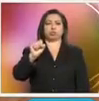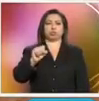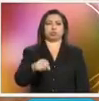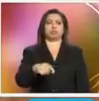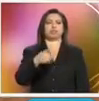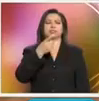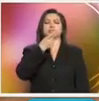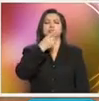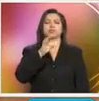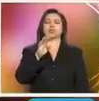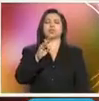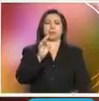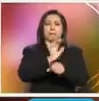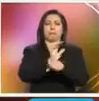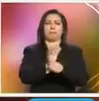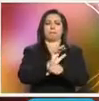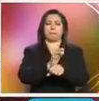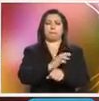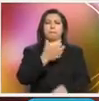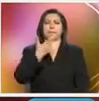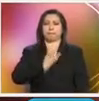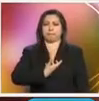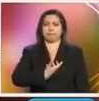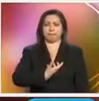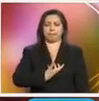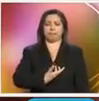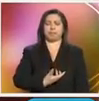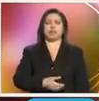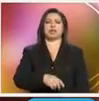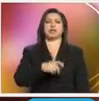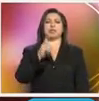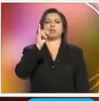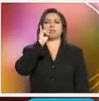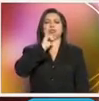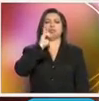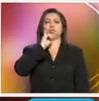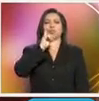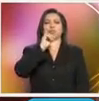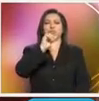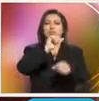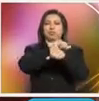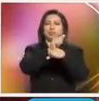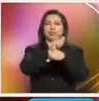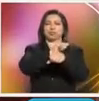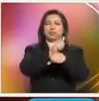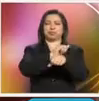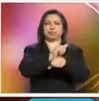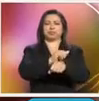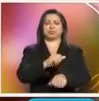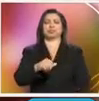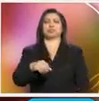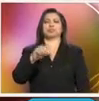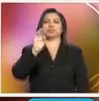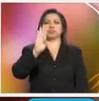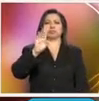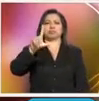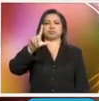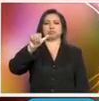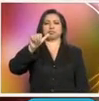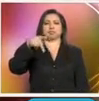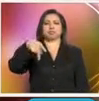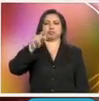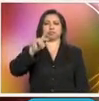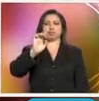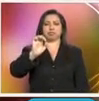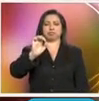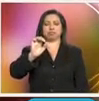muy sencilla. La película es con Blake Lively, una chica guapísima que ahora está casi en todas las películas. Dirige Jaume